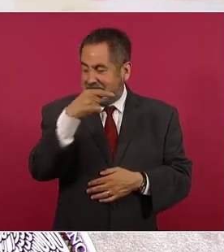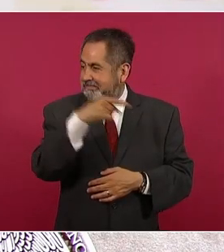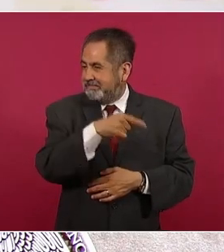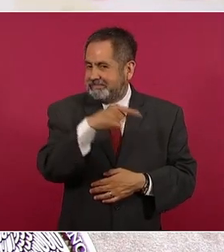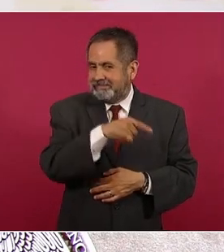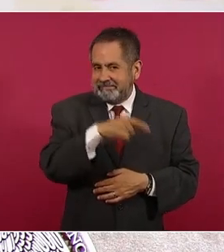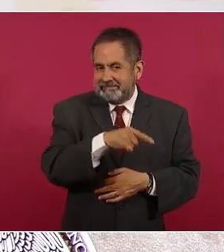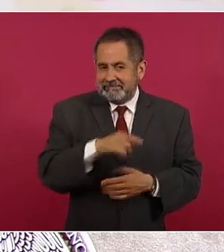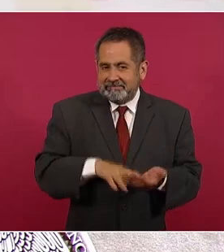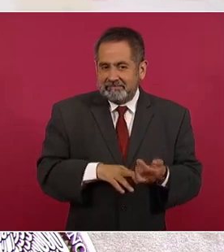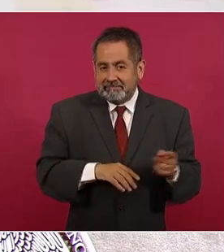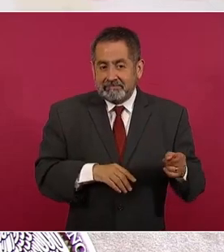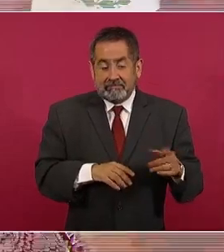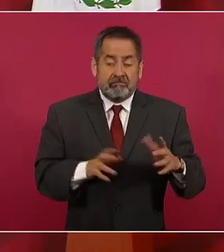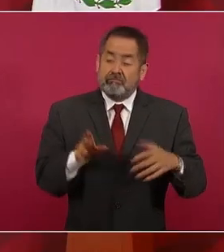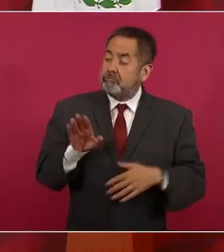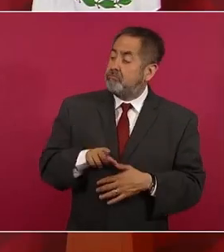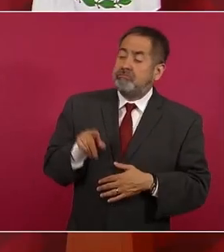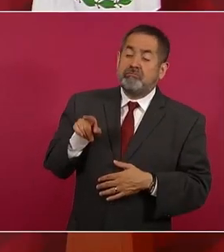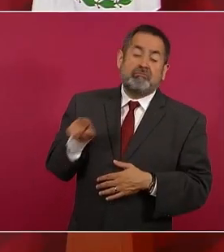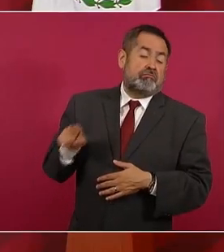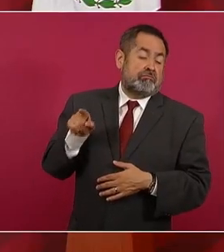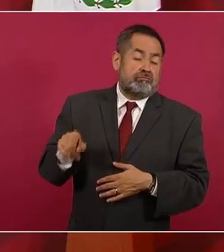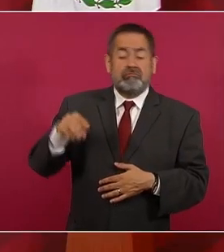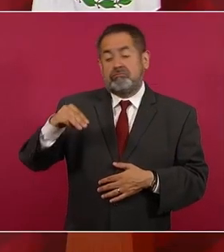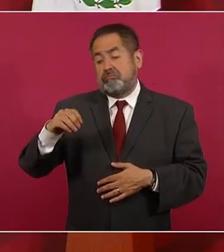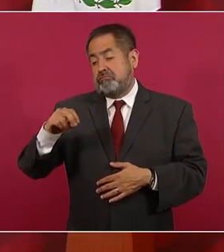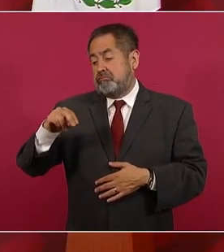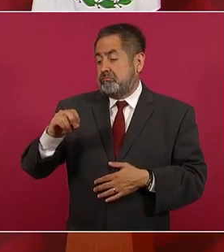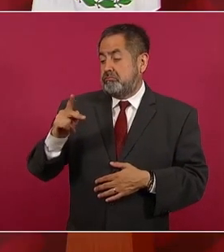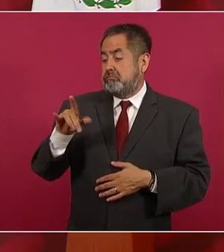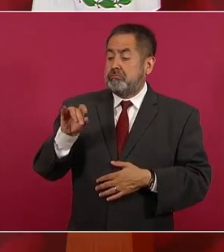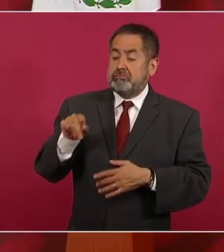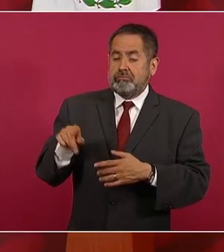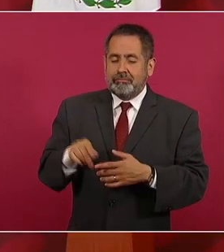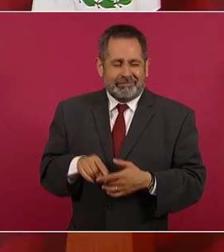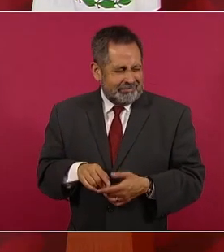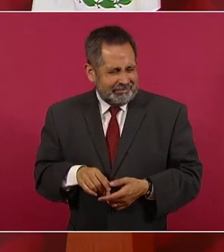¿Sí? Eran monopolios estatales. Se llamaba